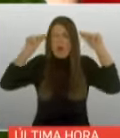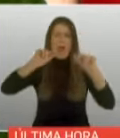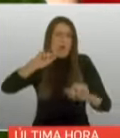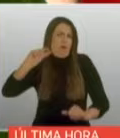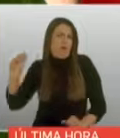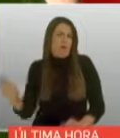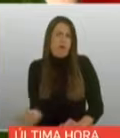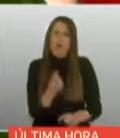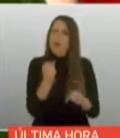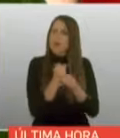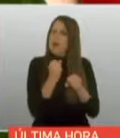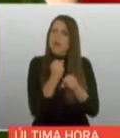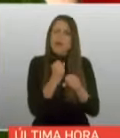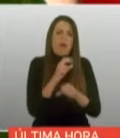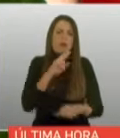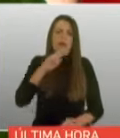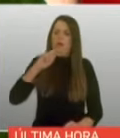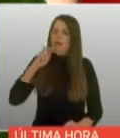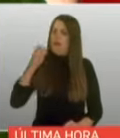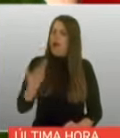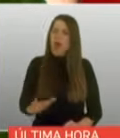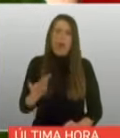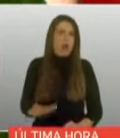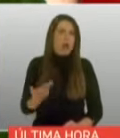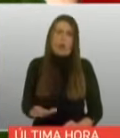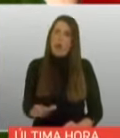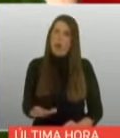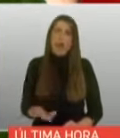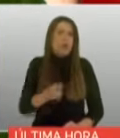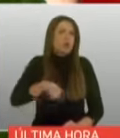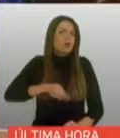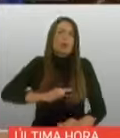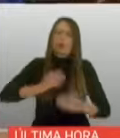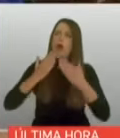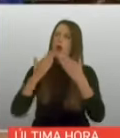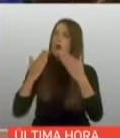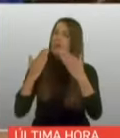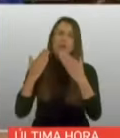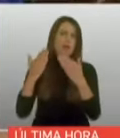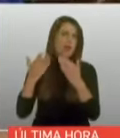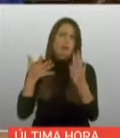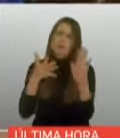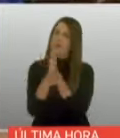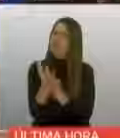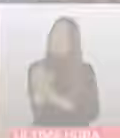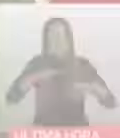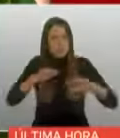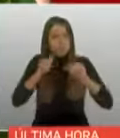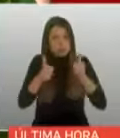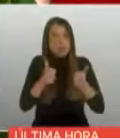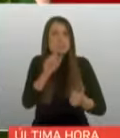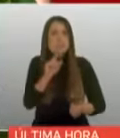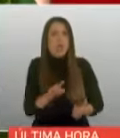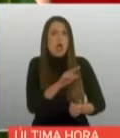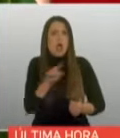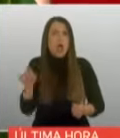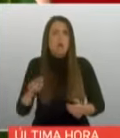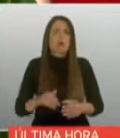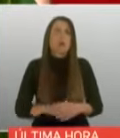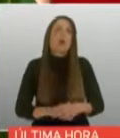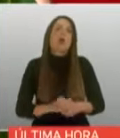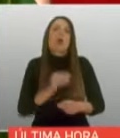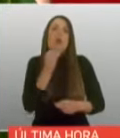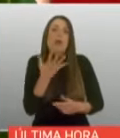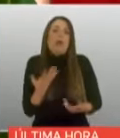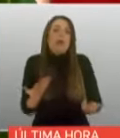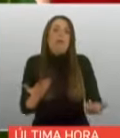consejero de Hacienda, Industria y Energía, Juan Bravo, han estipulado la creación de una comisión parlamentaria de igual que se